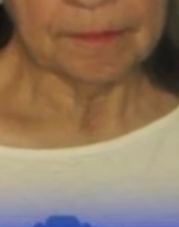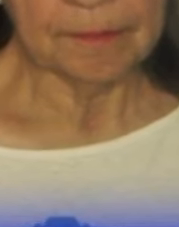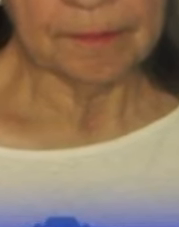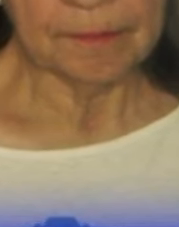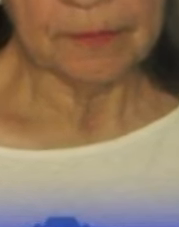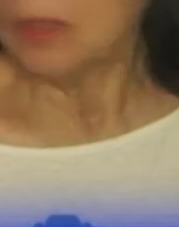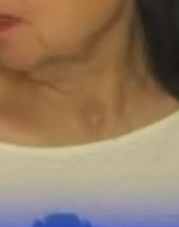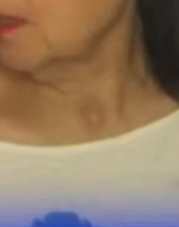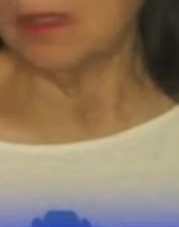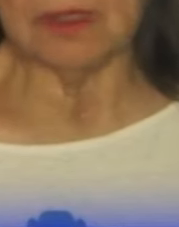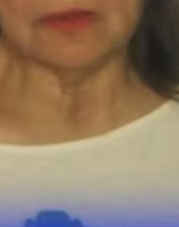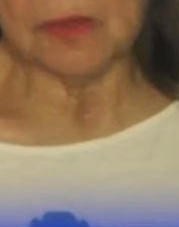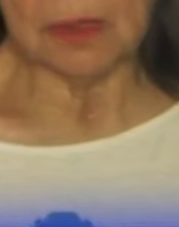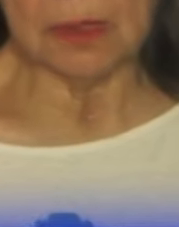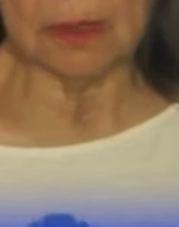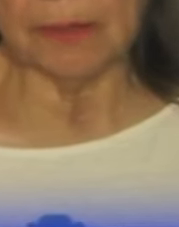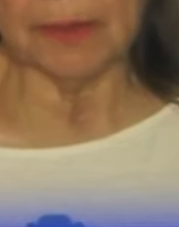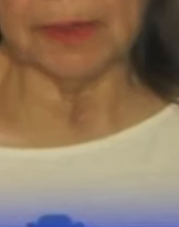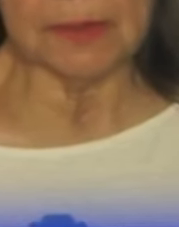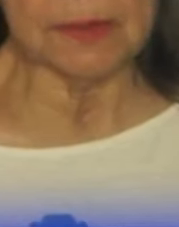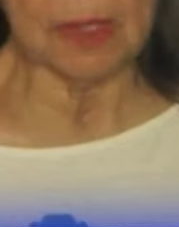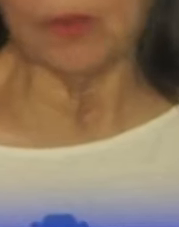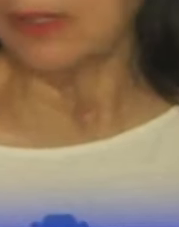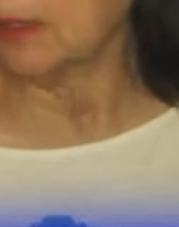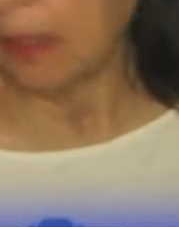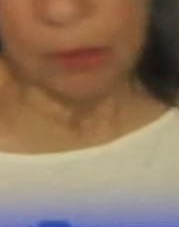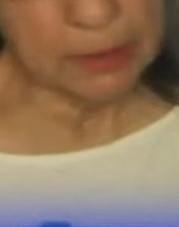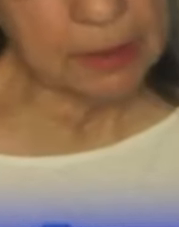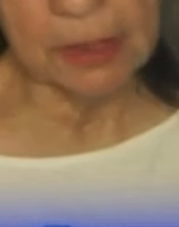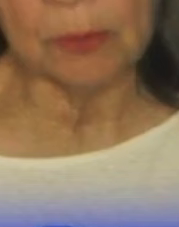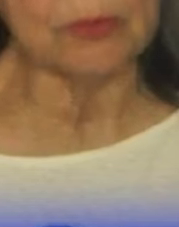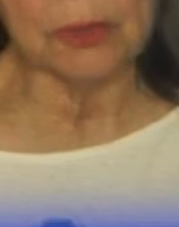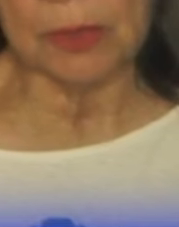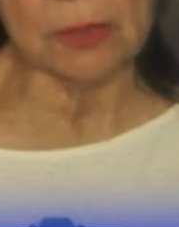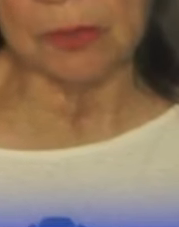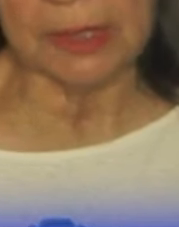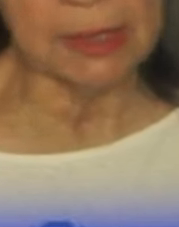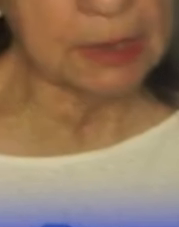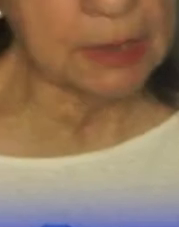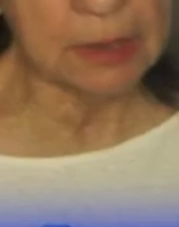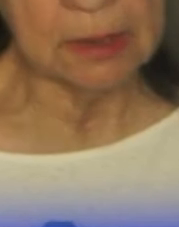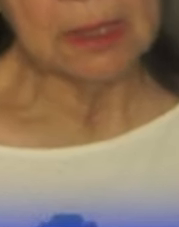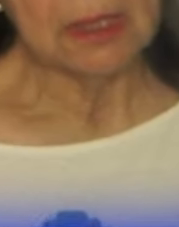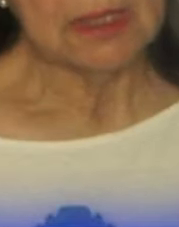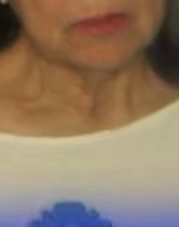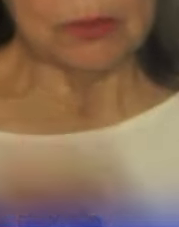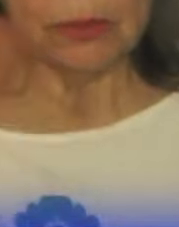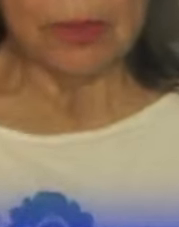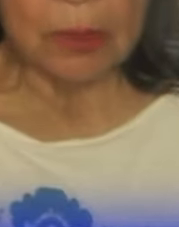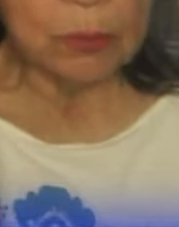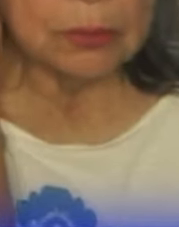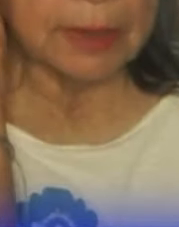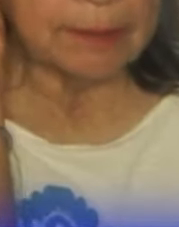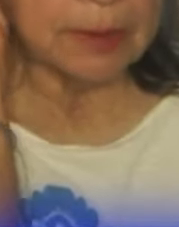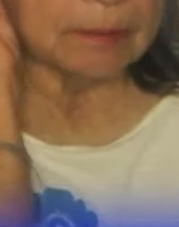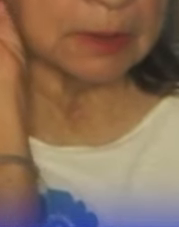que sería fantástico. Sí, sí. Fantástico. ¿Cuántas criaturas ayudarían? No, bueno, pero